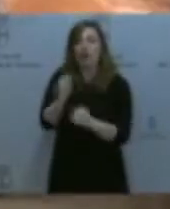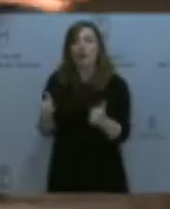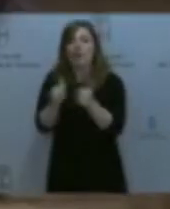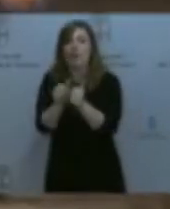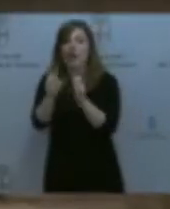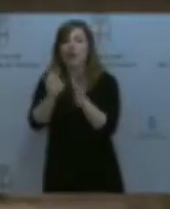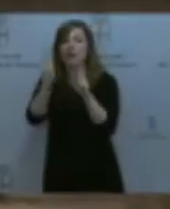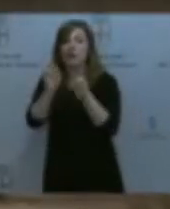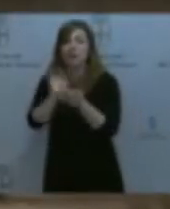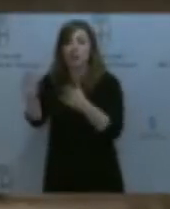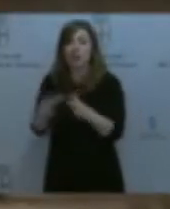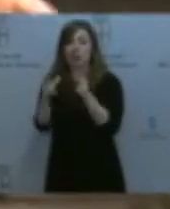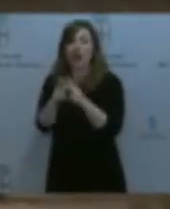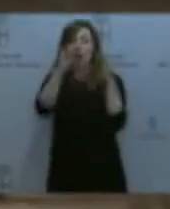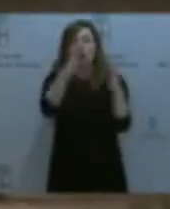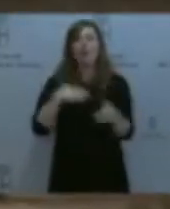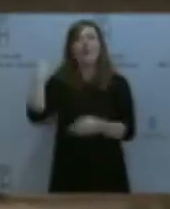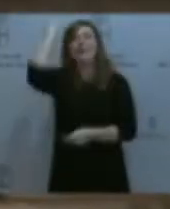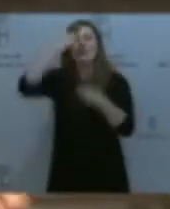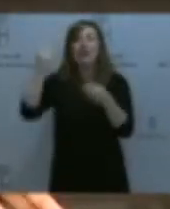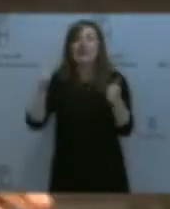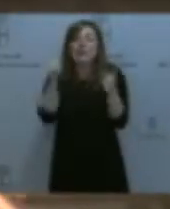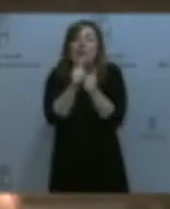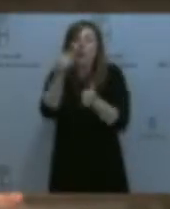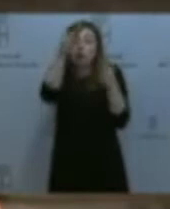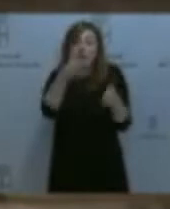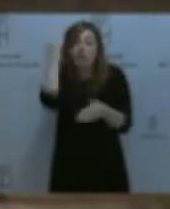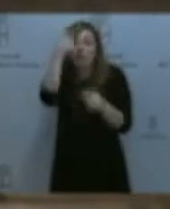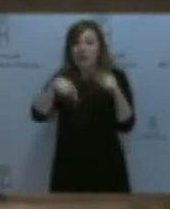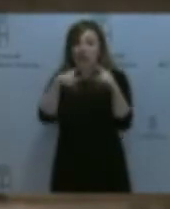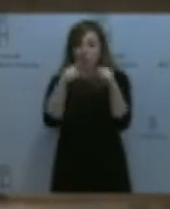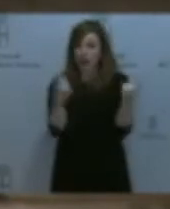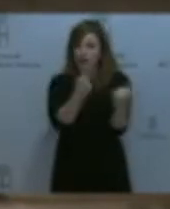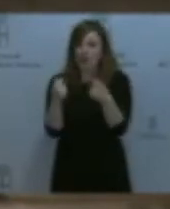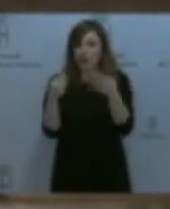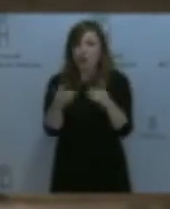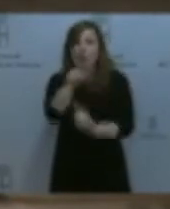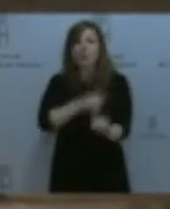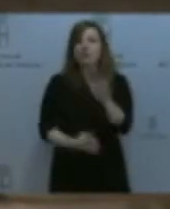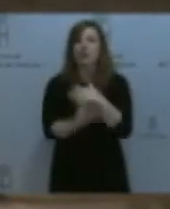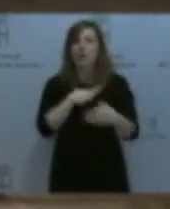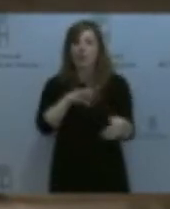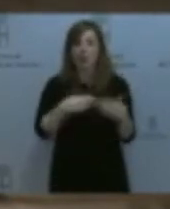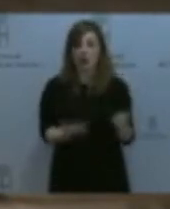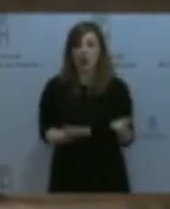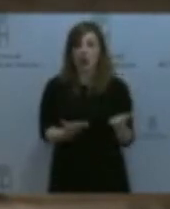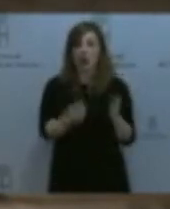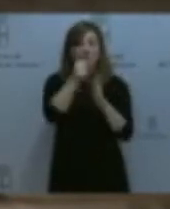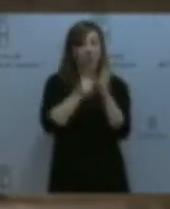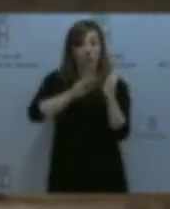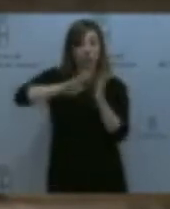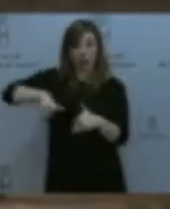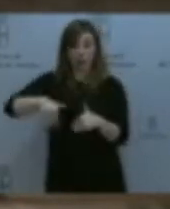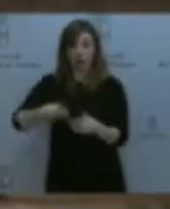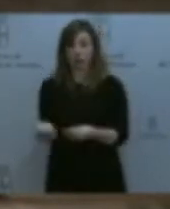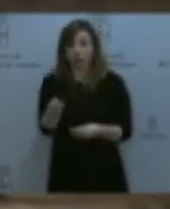sociales. Usted puede reflexionar sobre la dependencia que usted crea que pueda tener Asturias y los problemas que eso pueda generar. Los últimos datos del